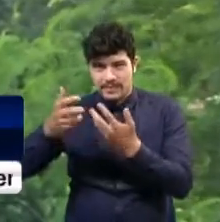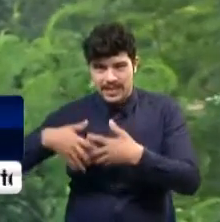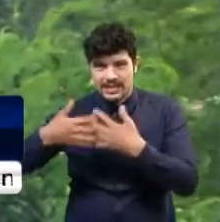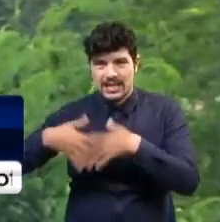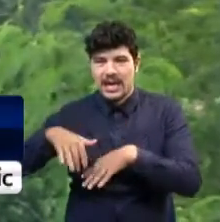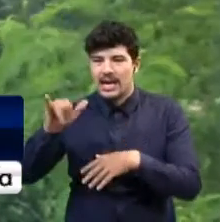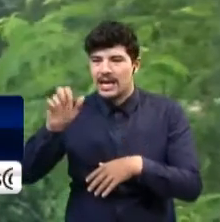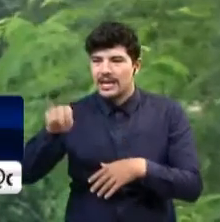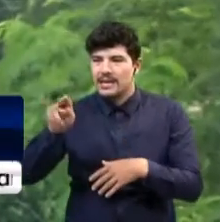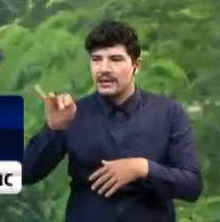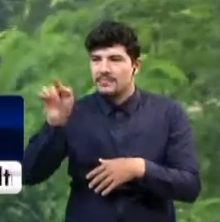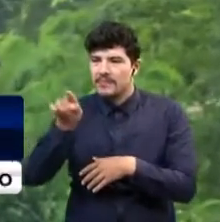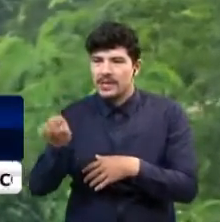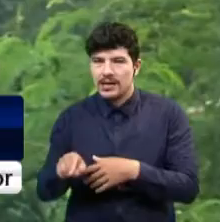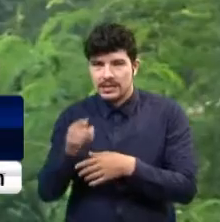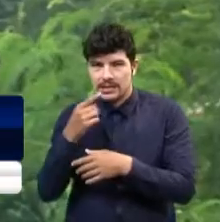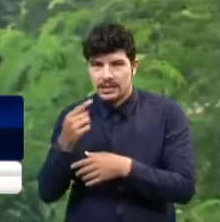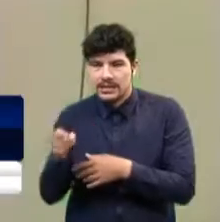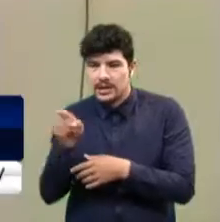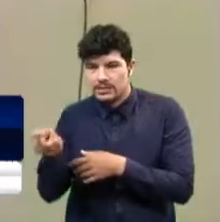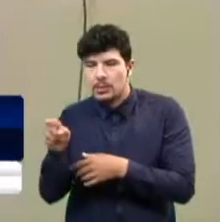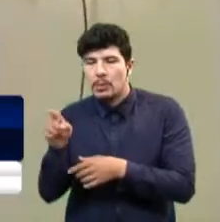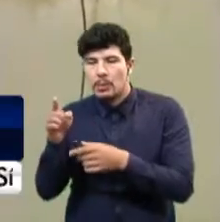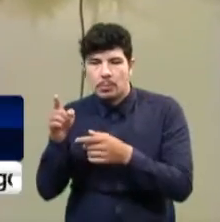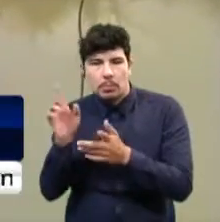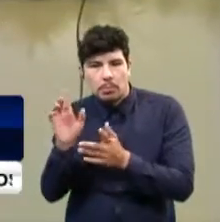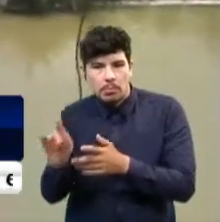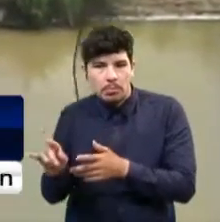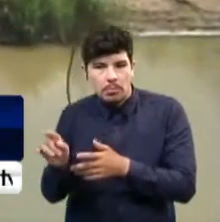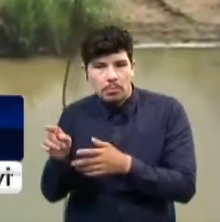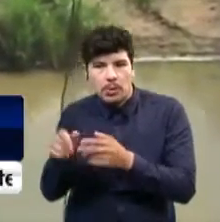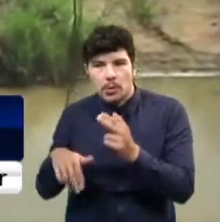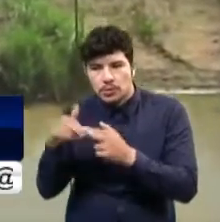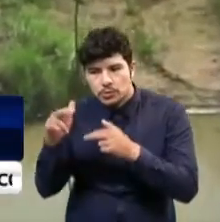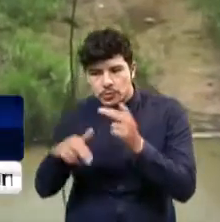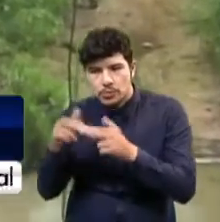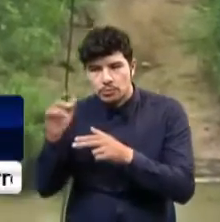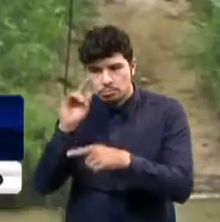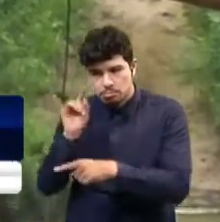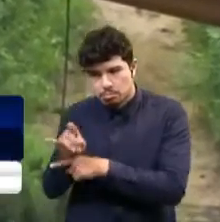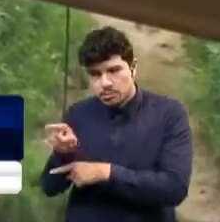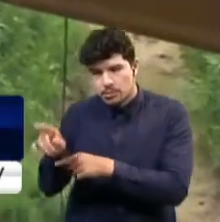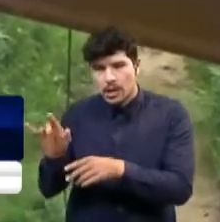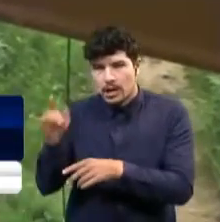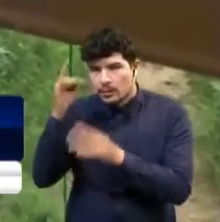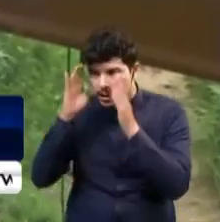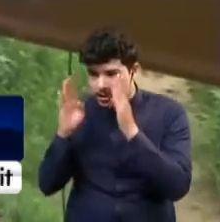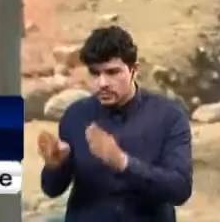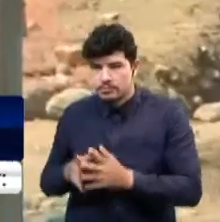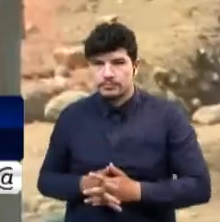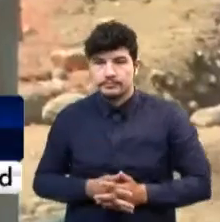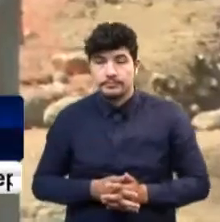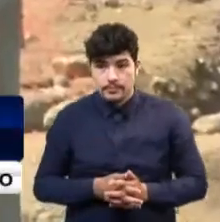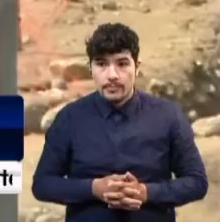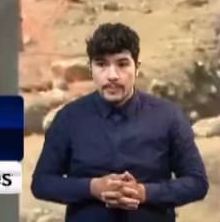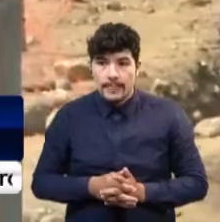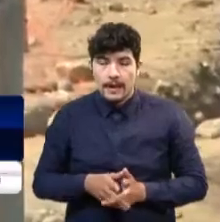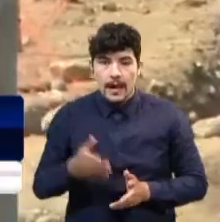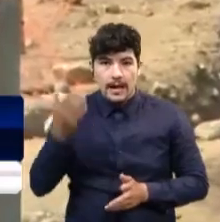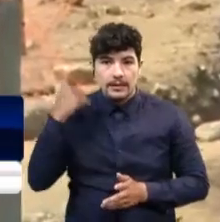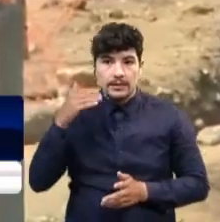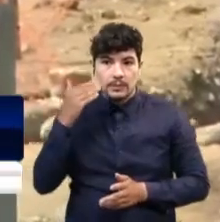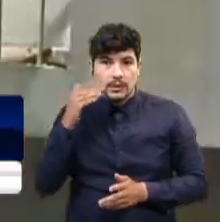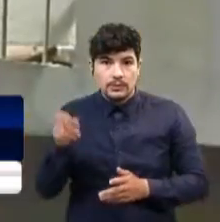existen diferentes planes de contingencia. Diferentes autoridades han intervenido en el avance de esta obra. Desde el inicio,